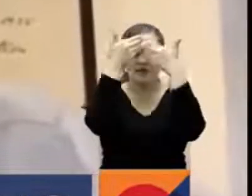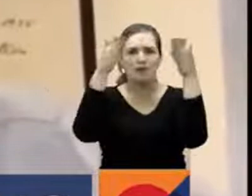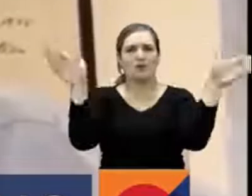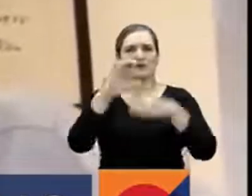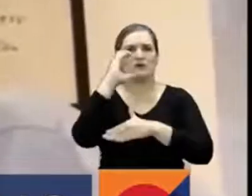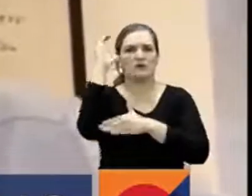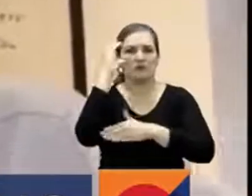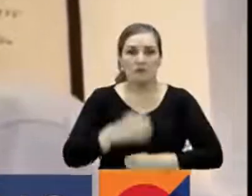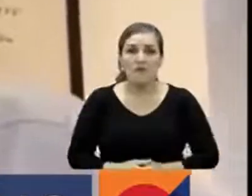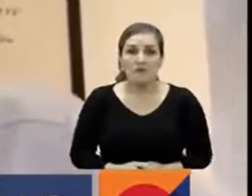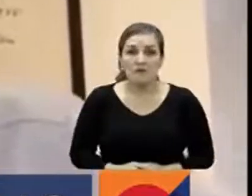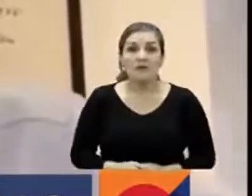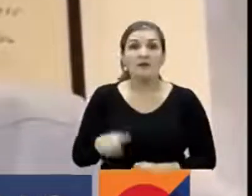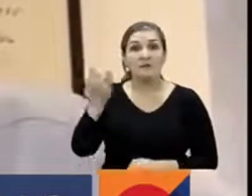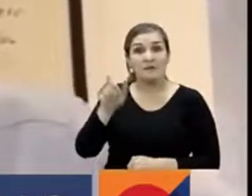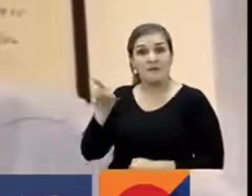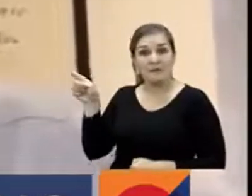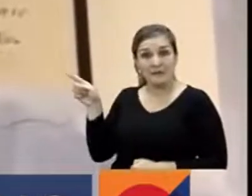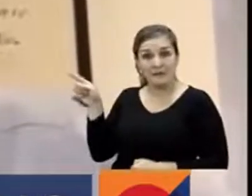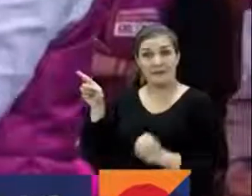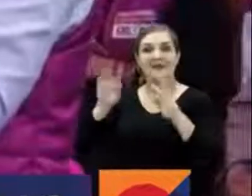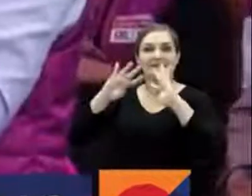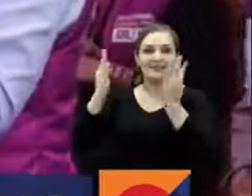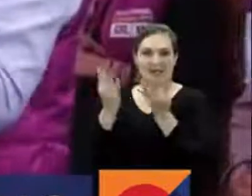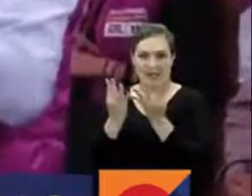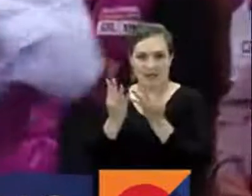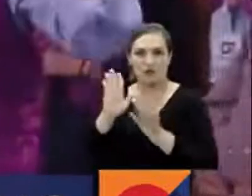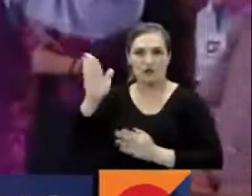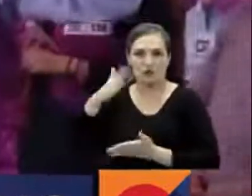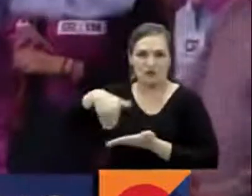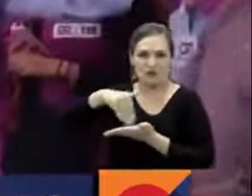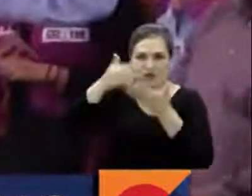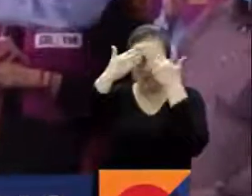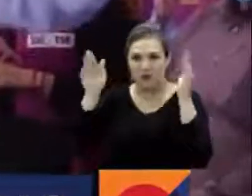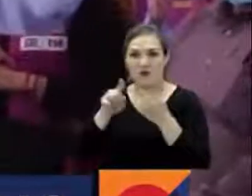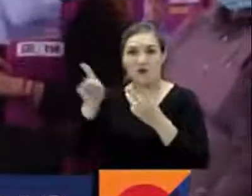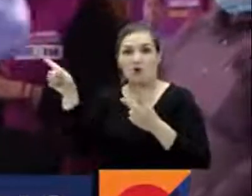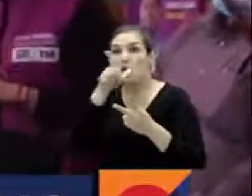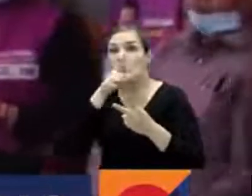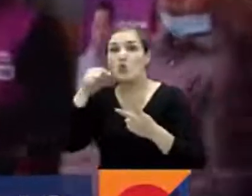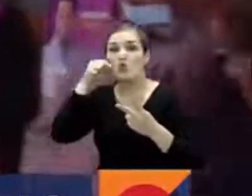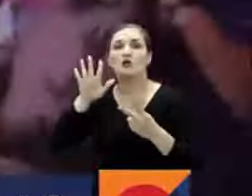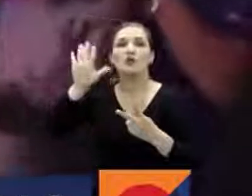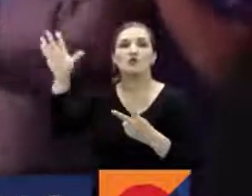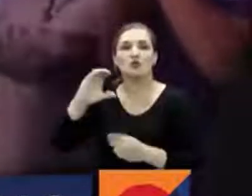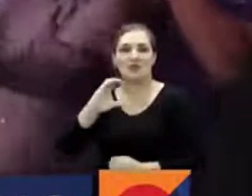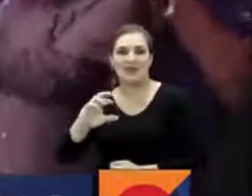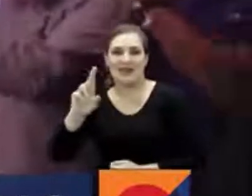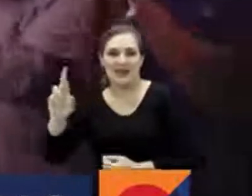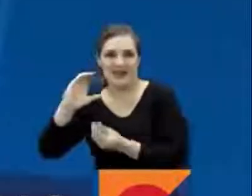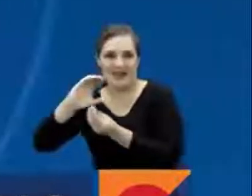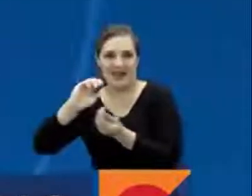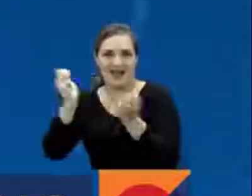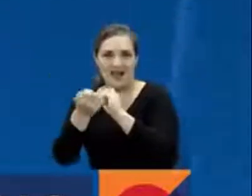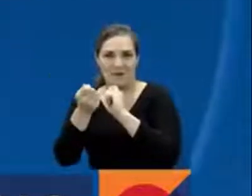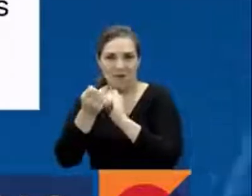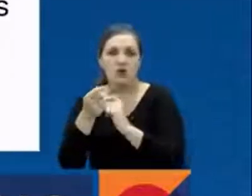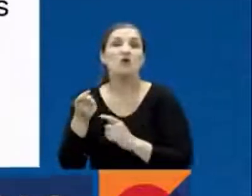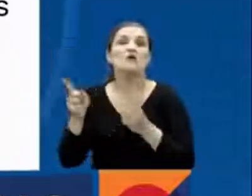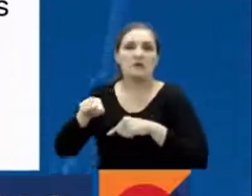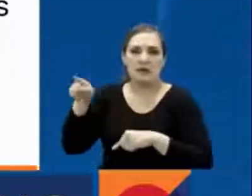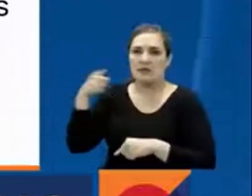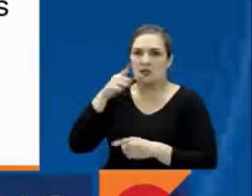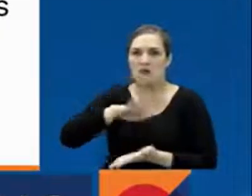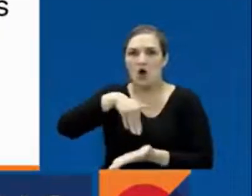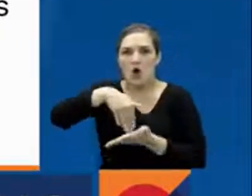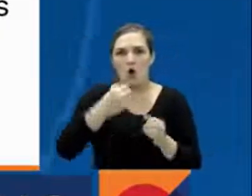Los senadores Miguel Uribe Turbay del Centro Democrático y David Luna de Cambio Radical también declararon su posición. Haré una